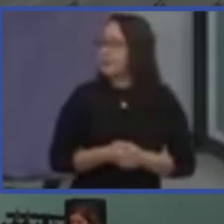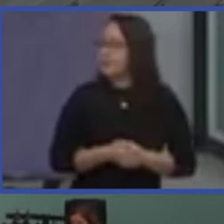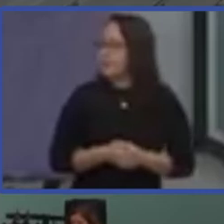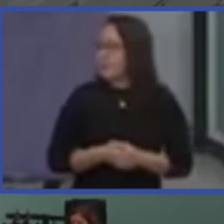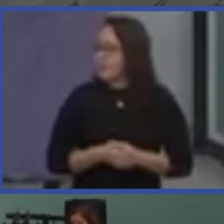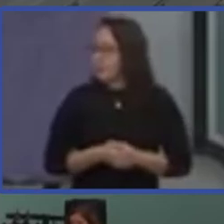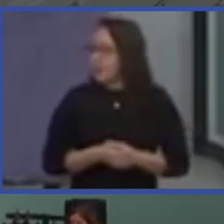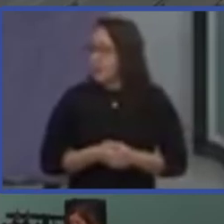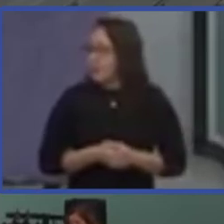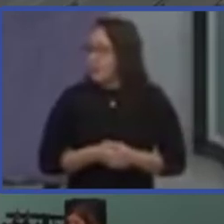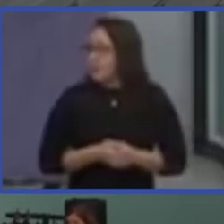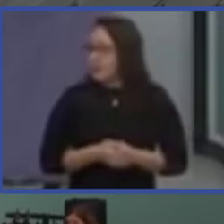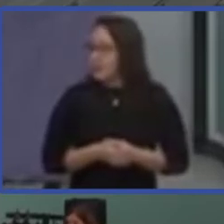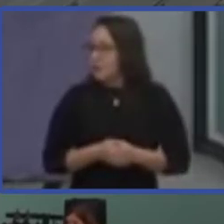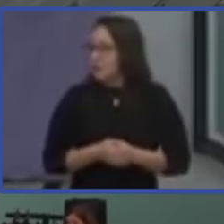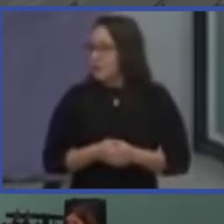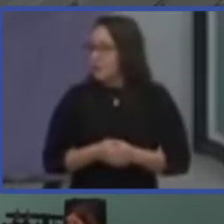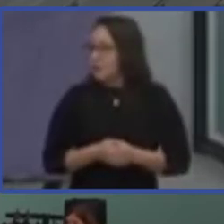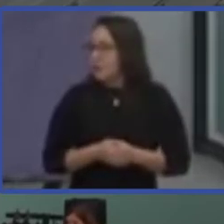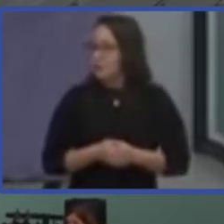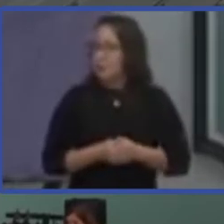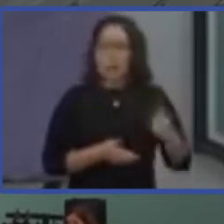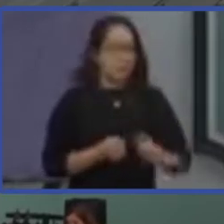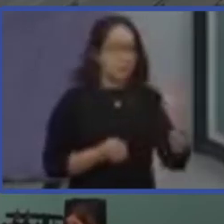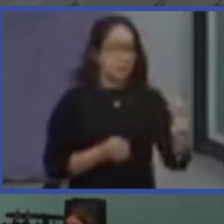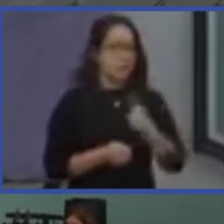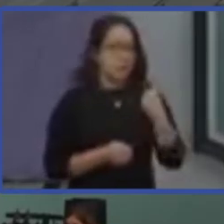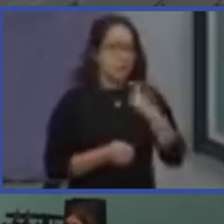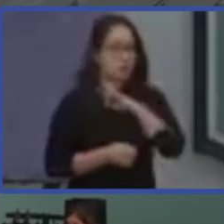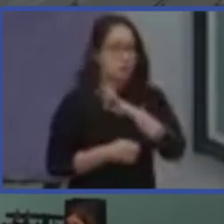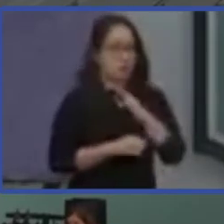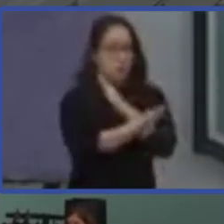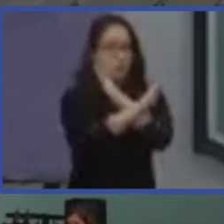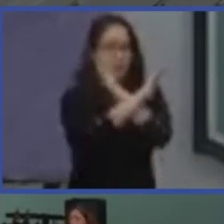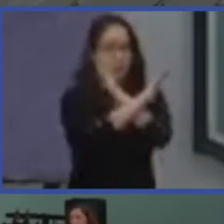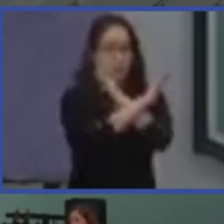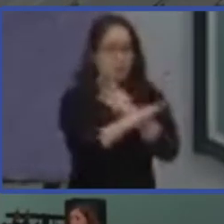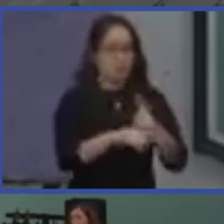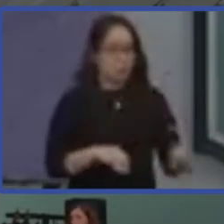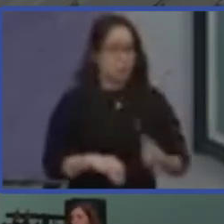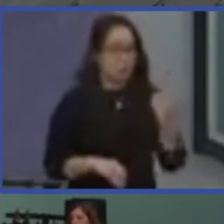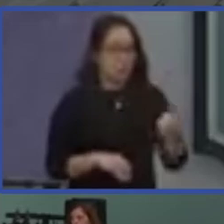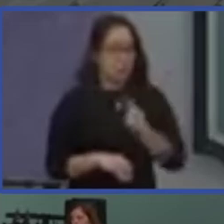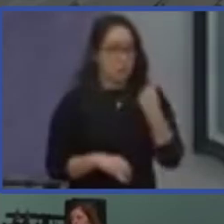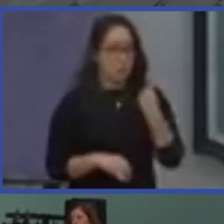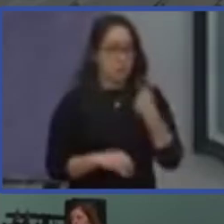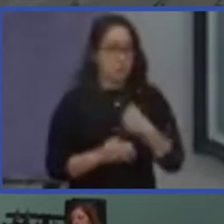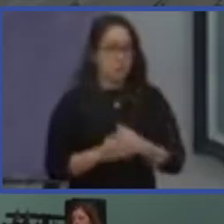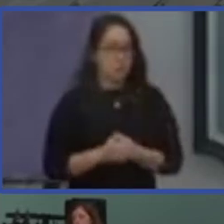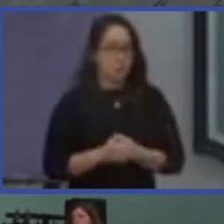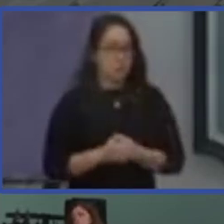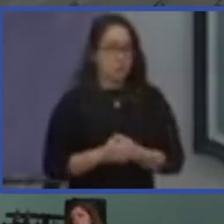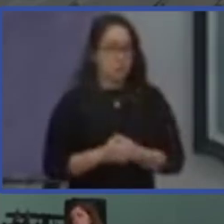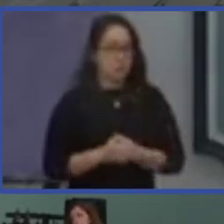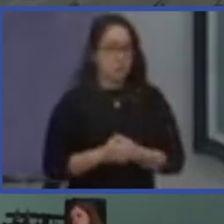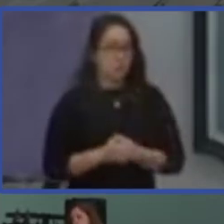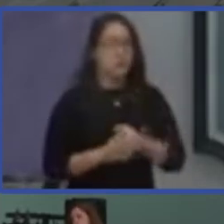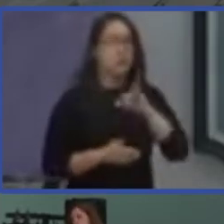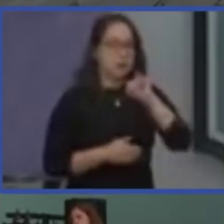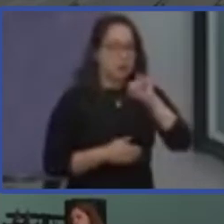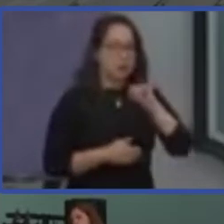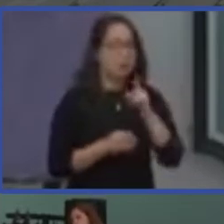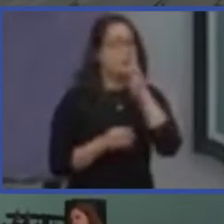el infinito se puede multiplicar por infinito se puede multiplicar por infinito y te da otro infinito